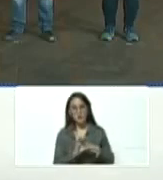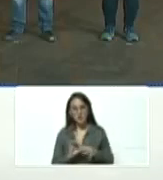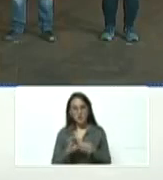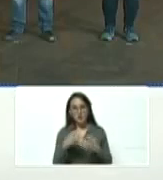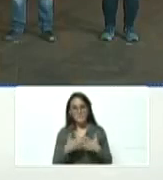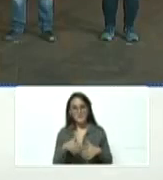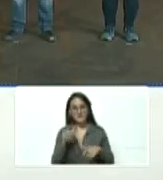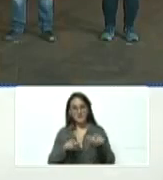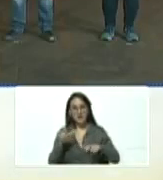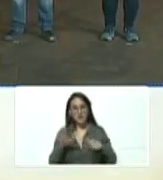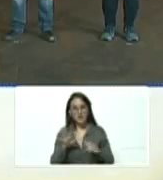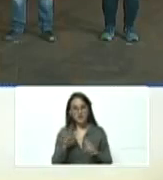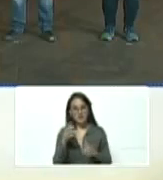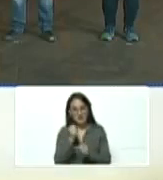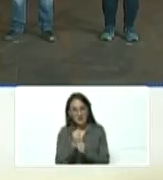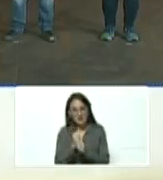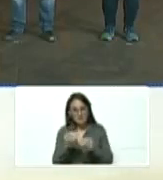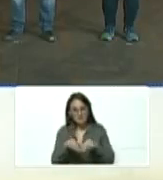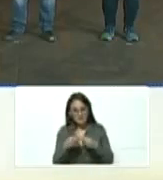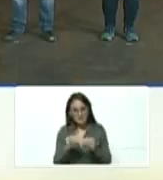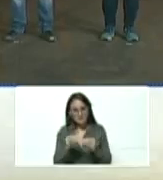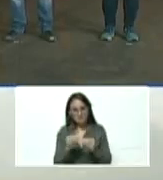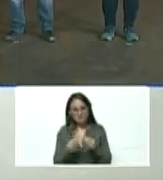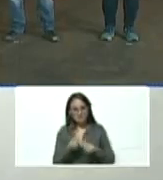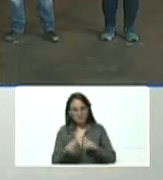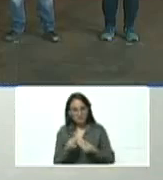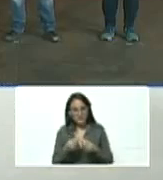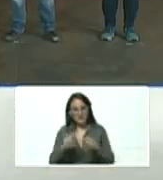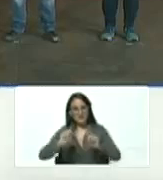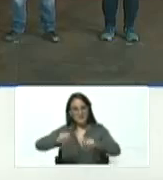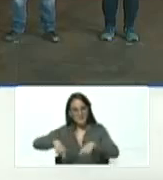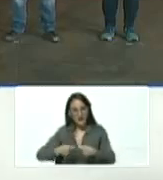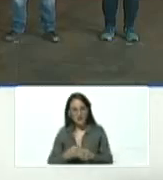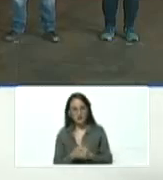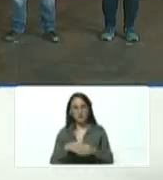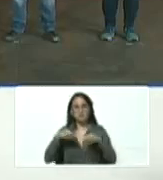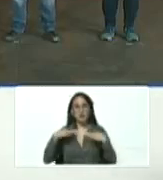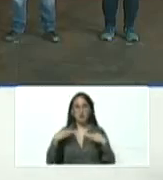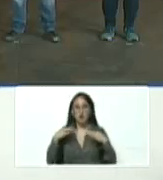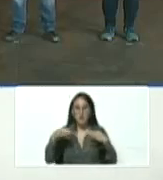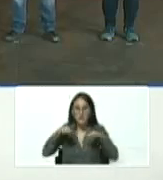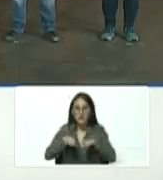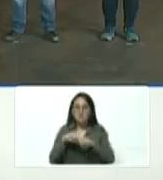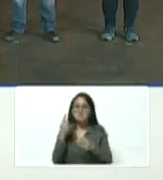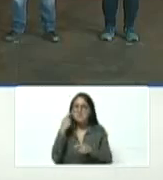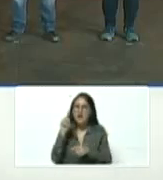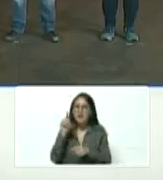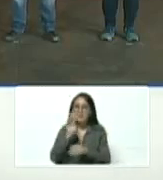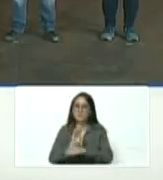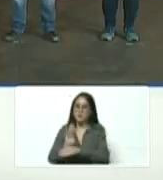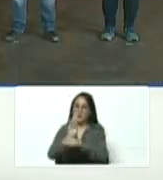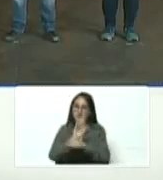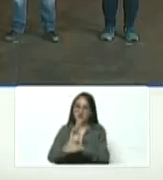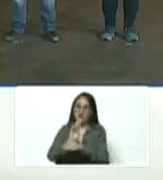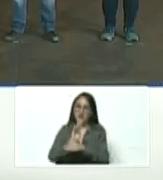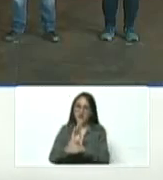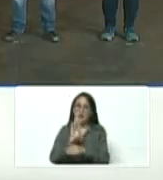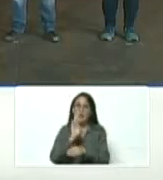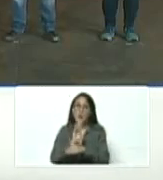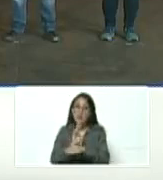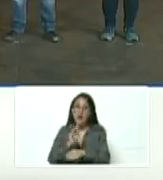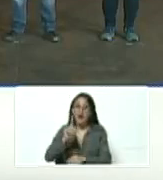del calzado, con los empresarios textiles, para proteger y cuidar al pueblo, proteger